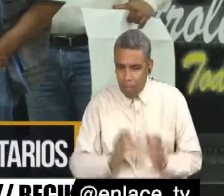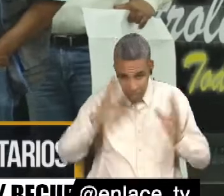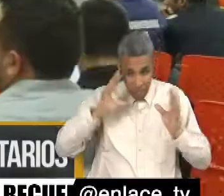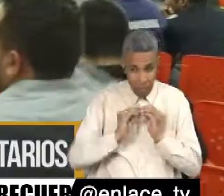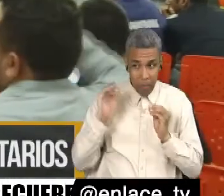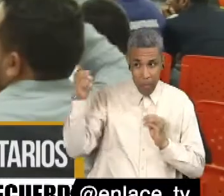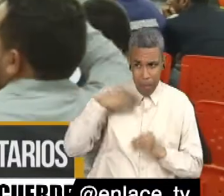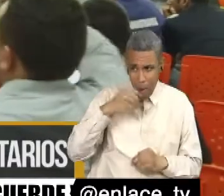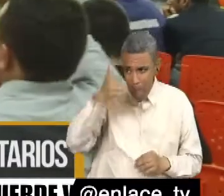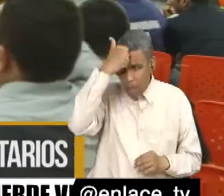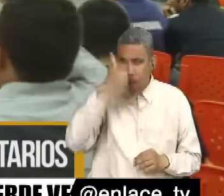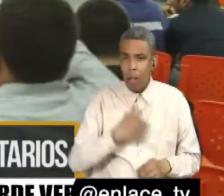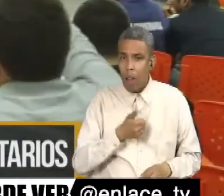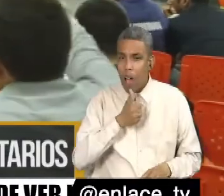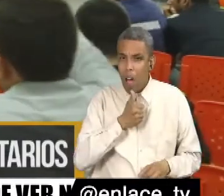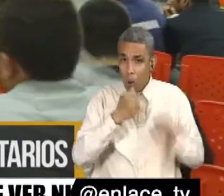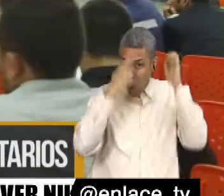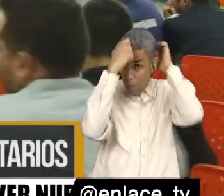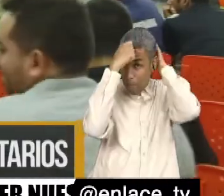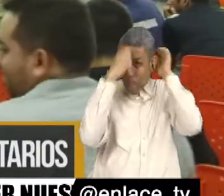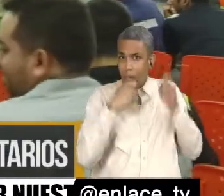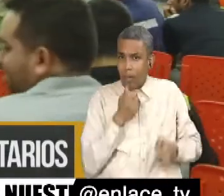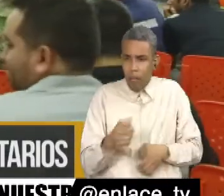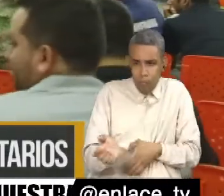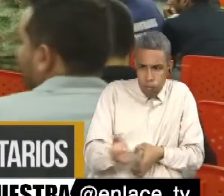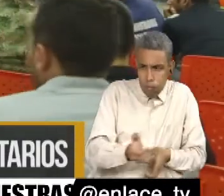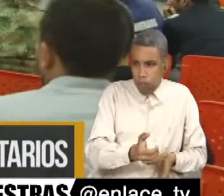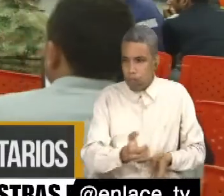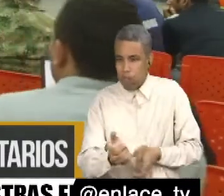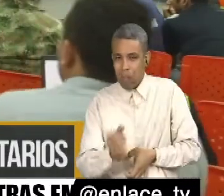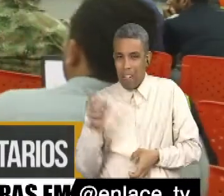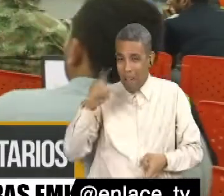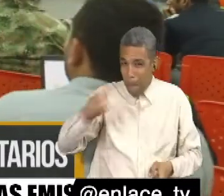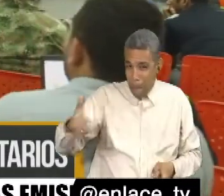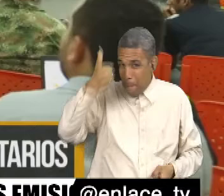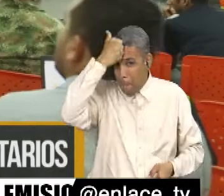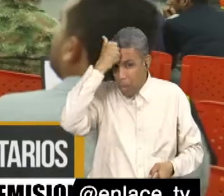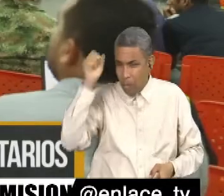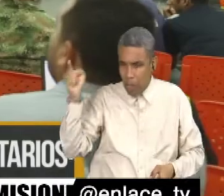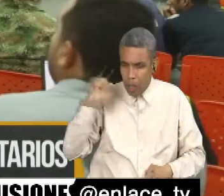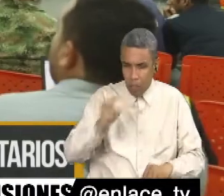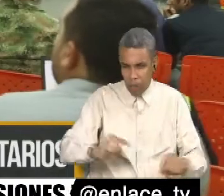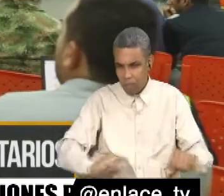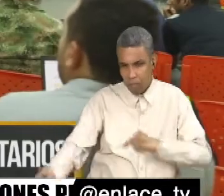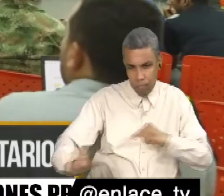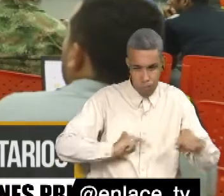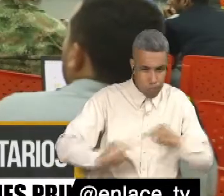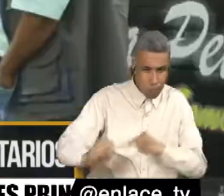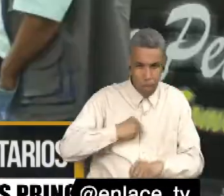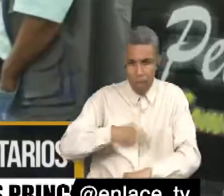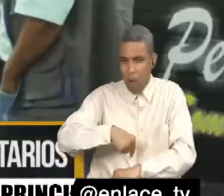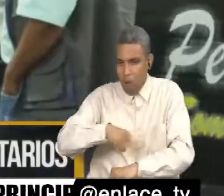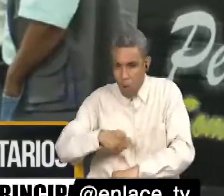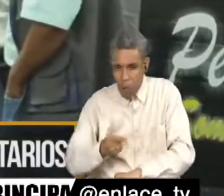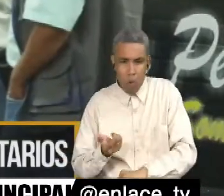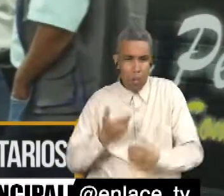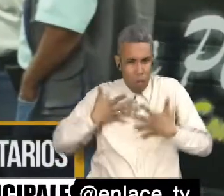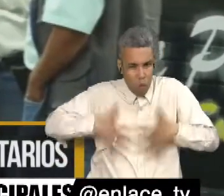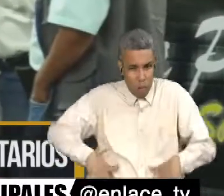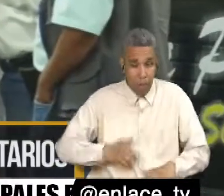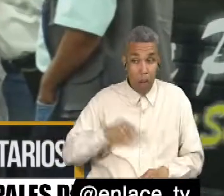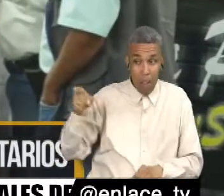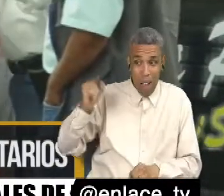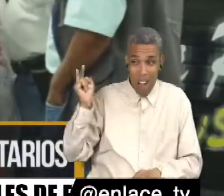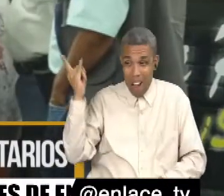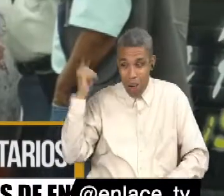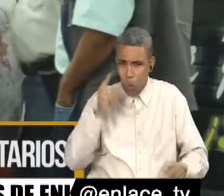de Bomberos Voluntarios de Barranca Bermeja se instalará el punto de mando unificado para atender durante las 24 horas del día las situaciones que